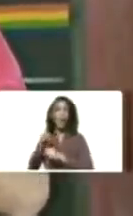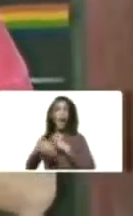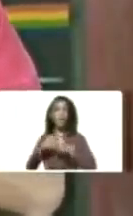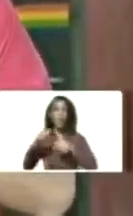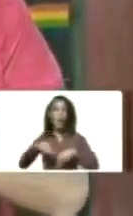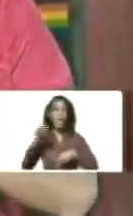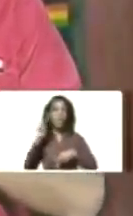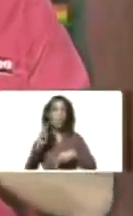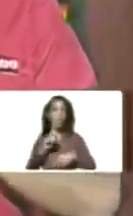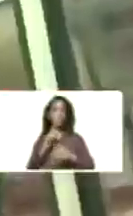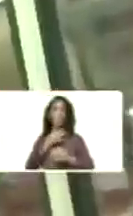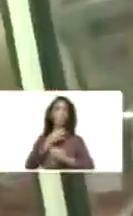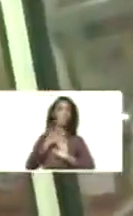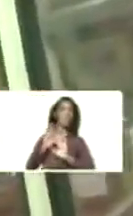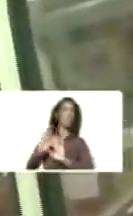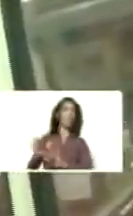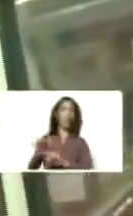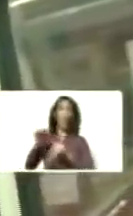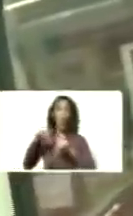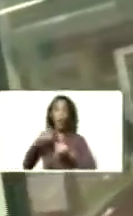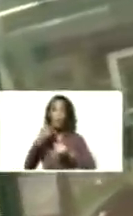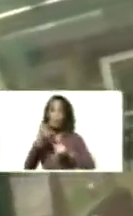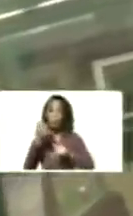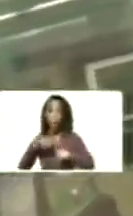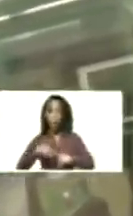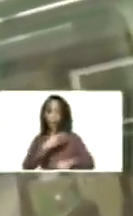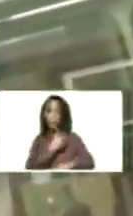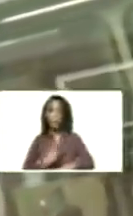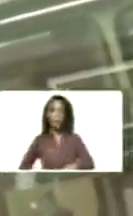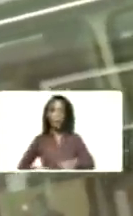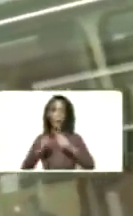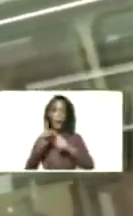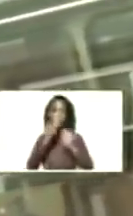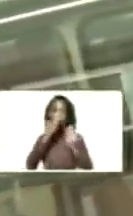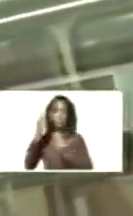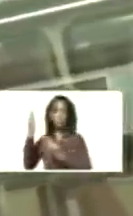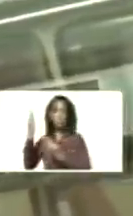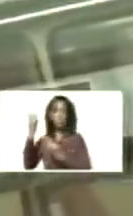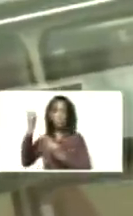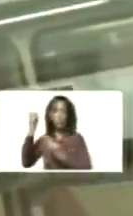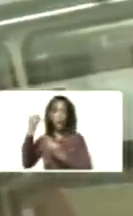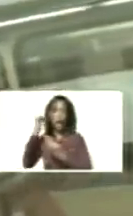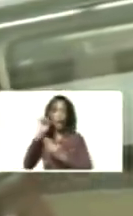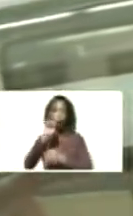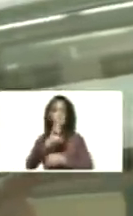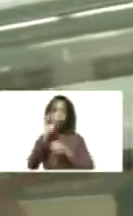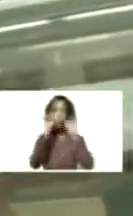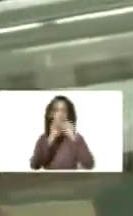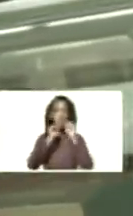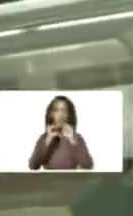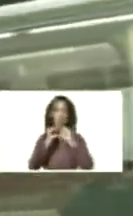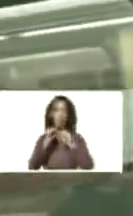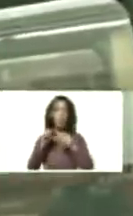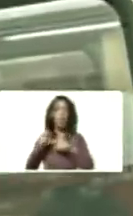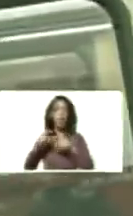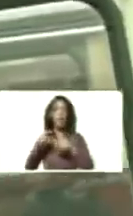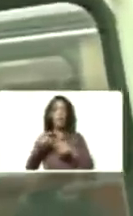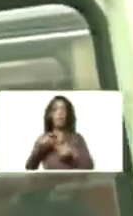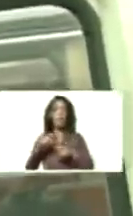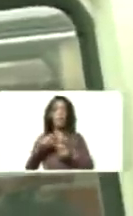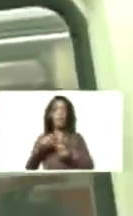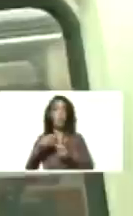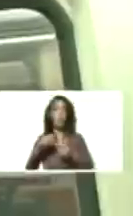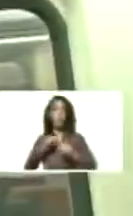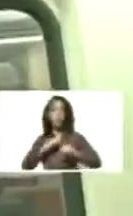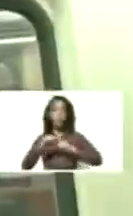Venezuela. Nosotros hoy le decimos, presidente, por ejemplo, este bogie que está acá cuenta con dos motores de tracción. Esos